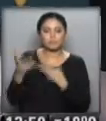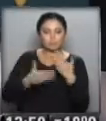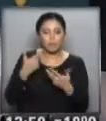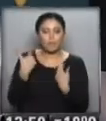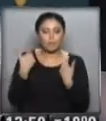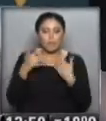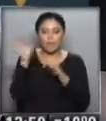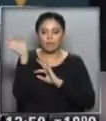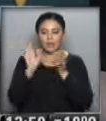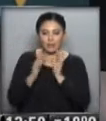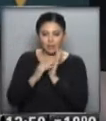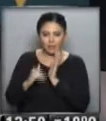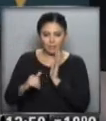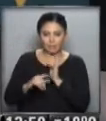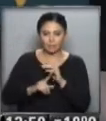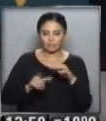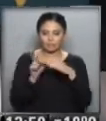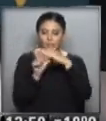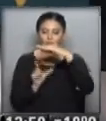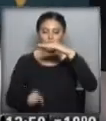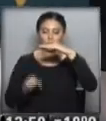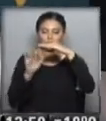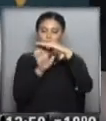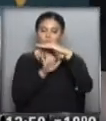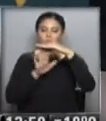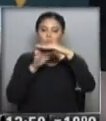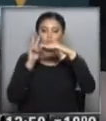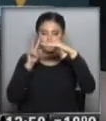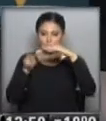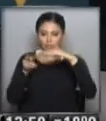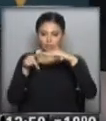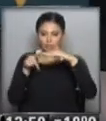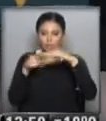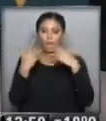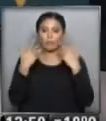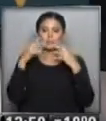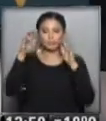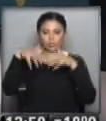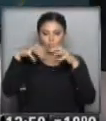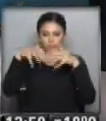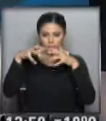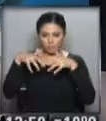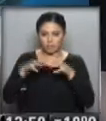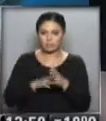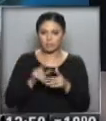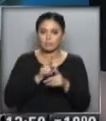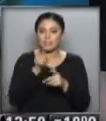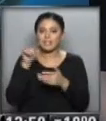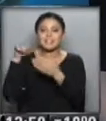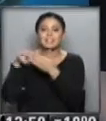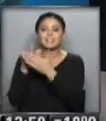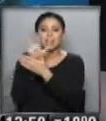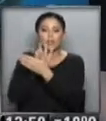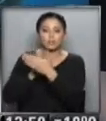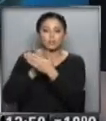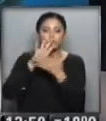probabilidad de alguna nevada. Norte y centro de la Patagonia lo estamos viendo, probabilidad de algunas lluvias. En la zona central todavía